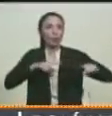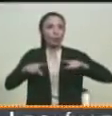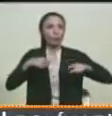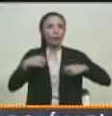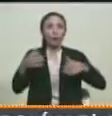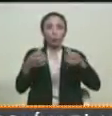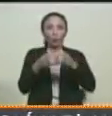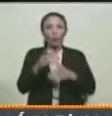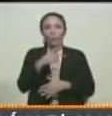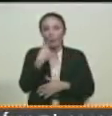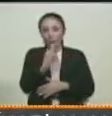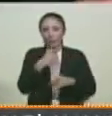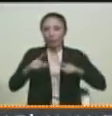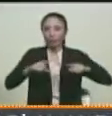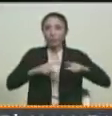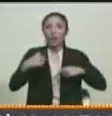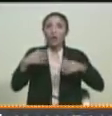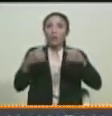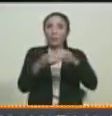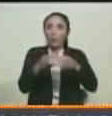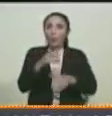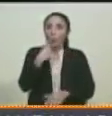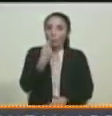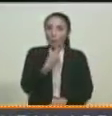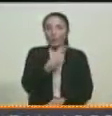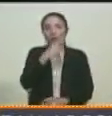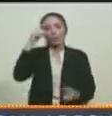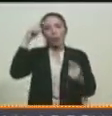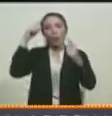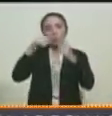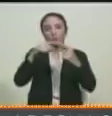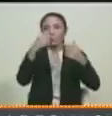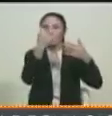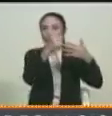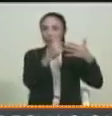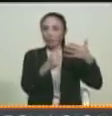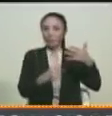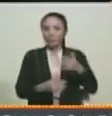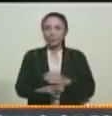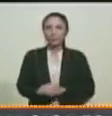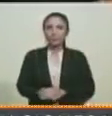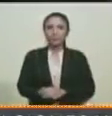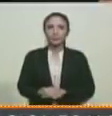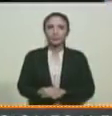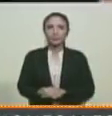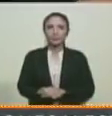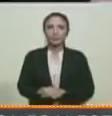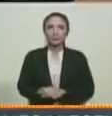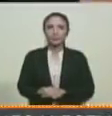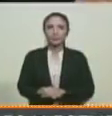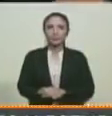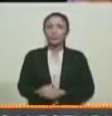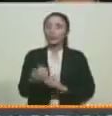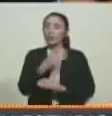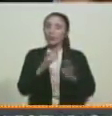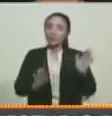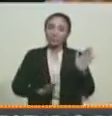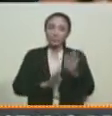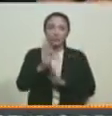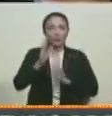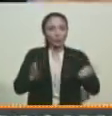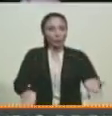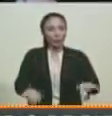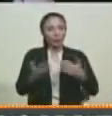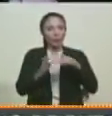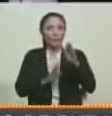político y programático del gran polo patriótico para esta tarea nueva, central, fundamental, de impulsar